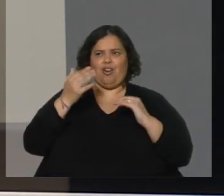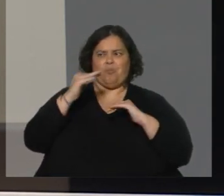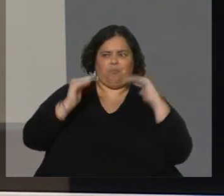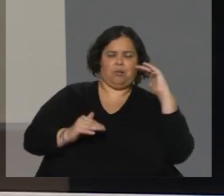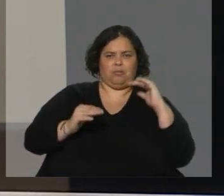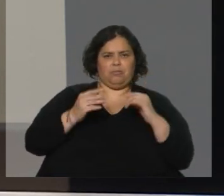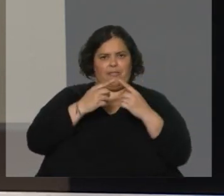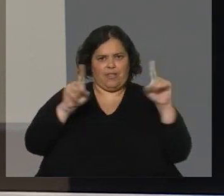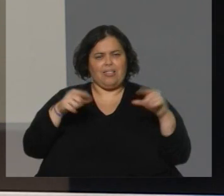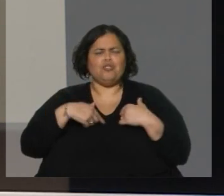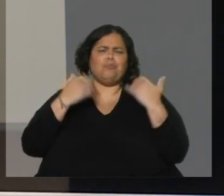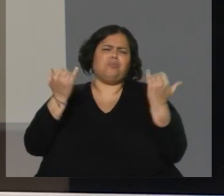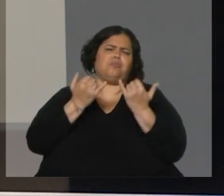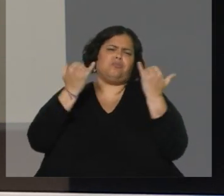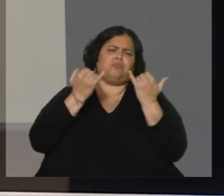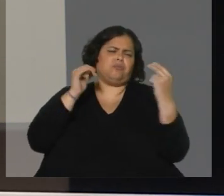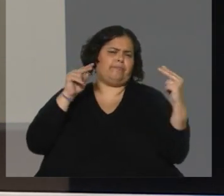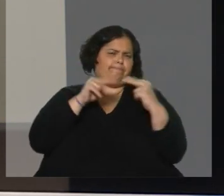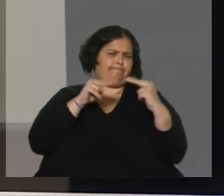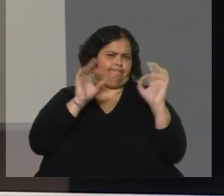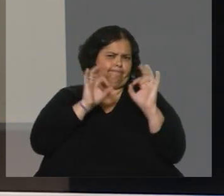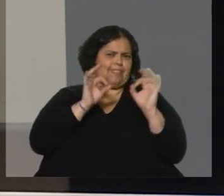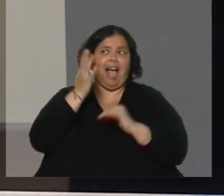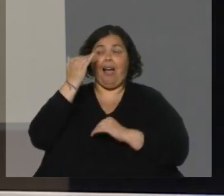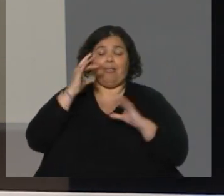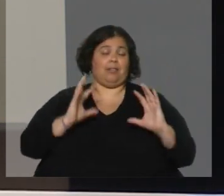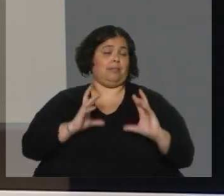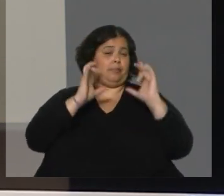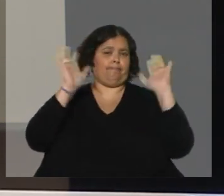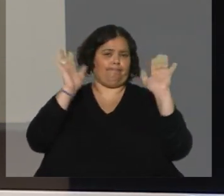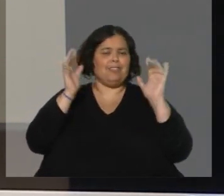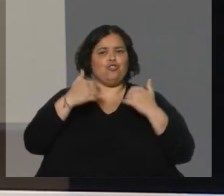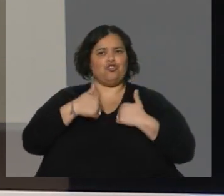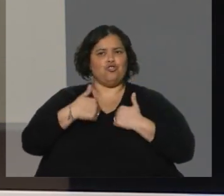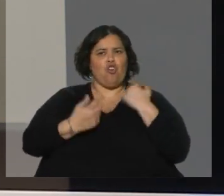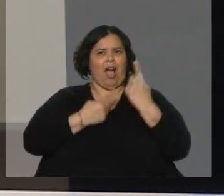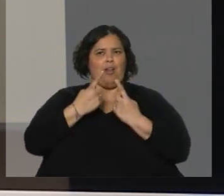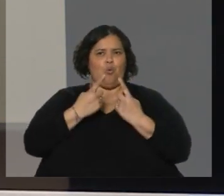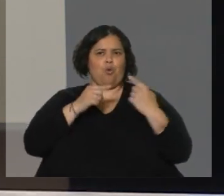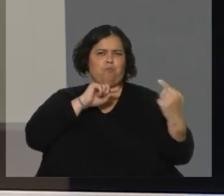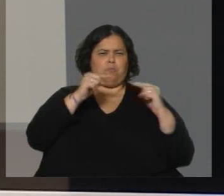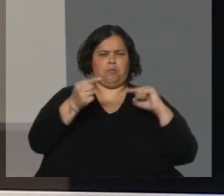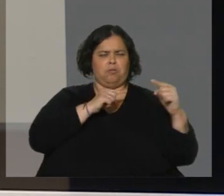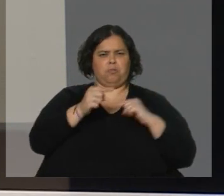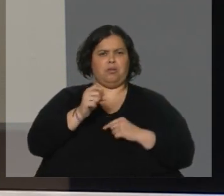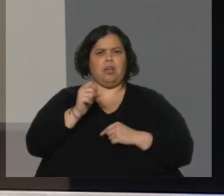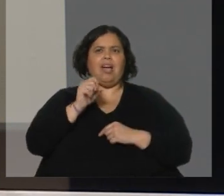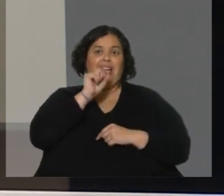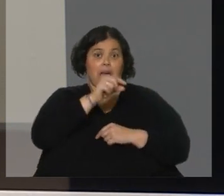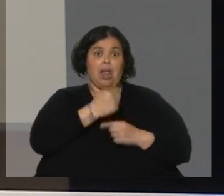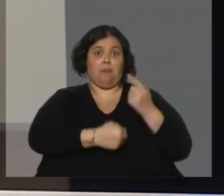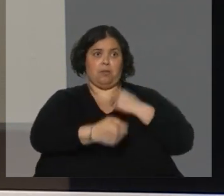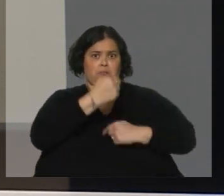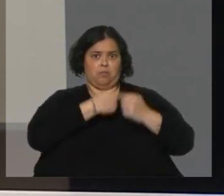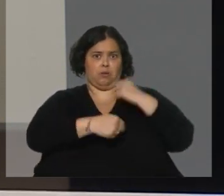después de que que que tuvimos Alguna algún tema yo tuve alguna unos roces o un hostigamiento interno por parte